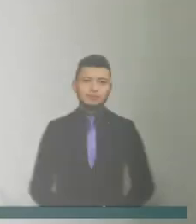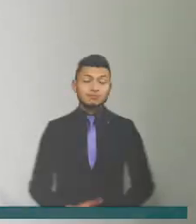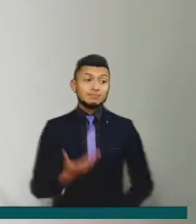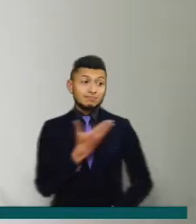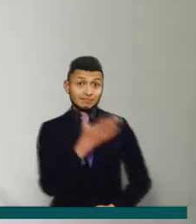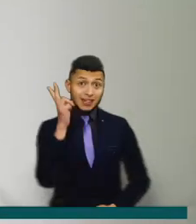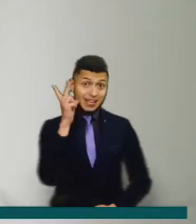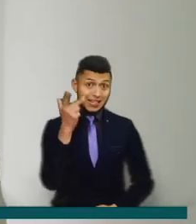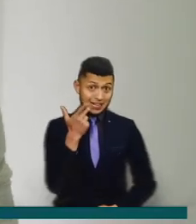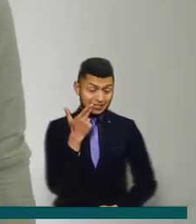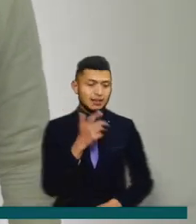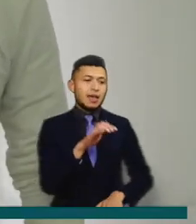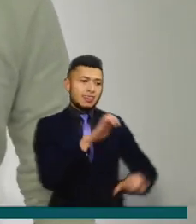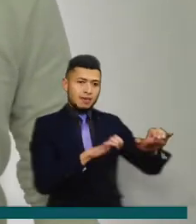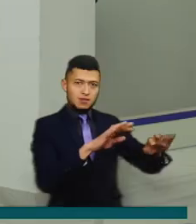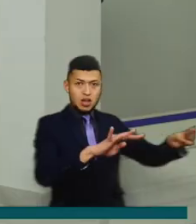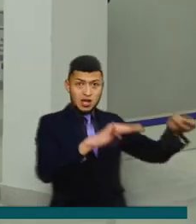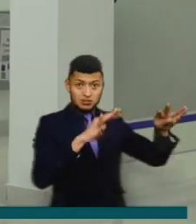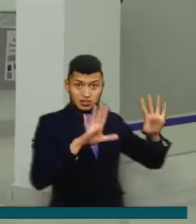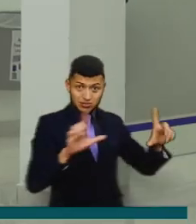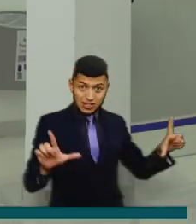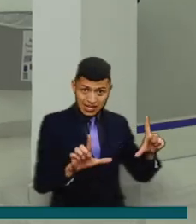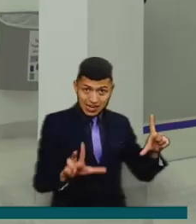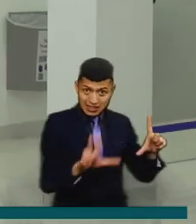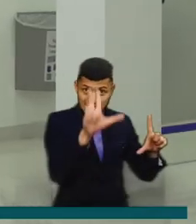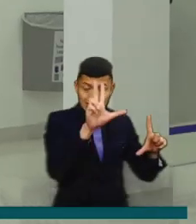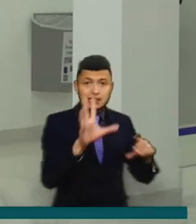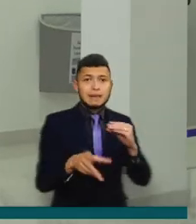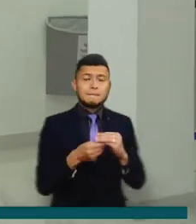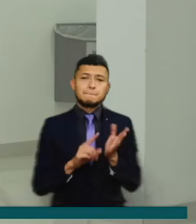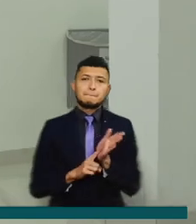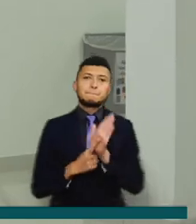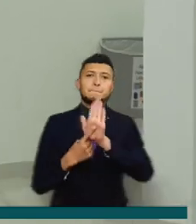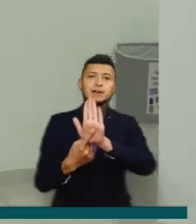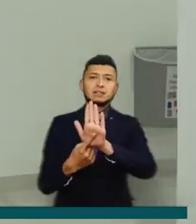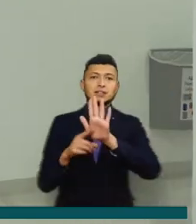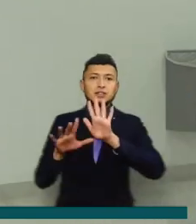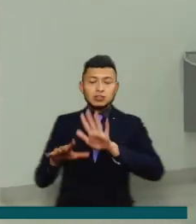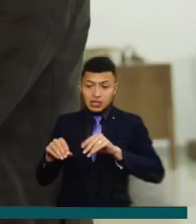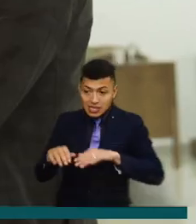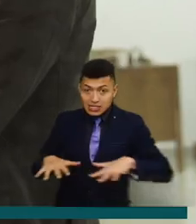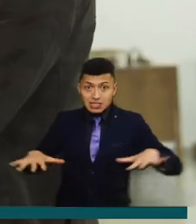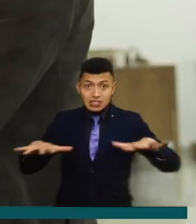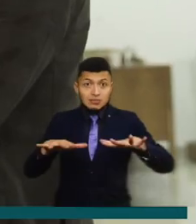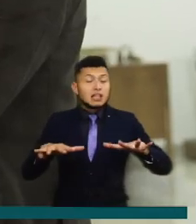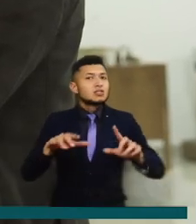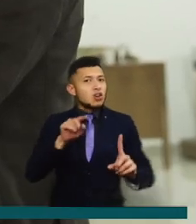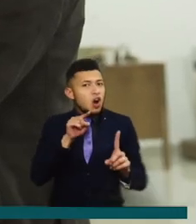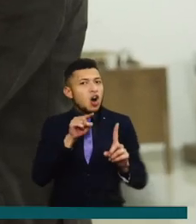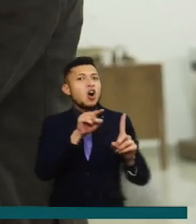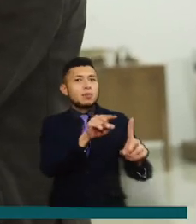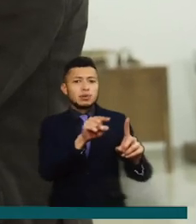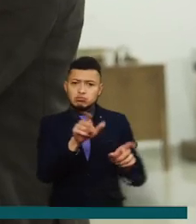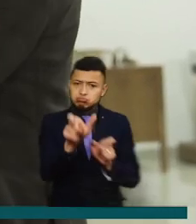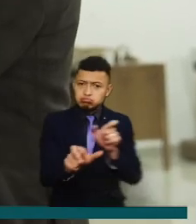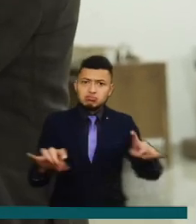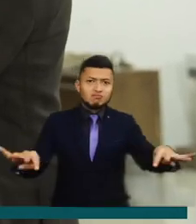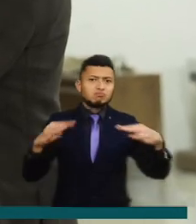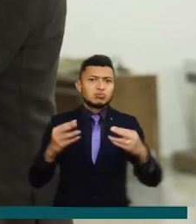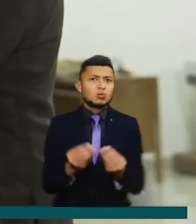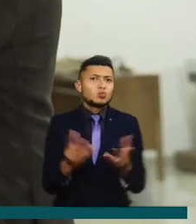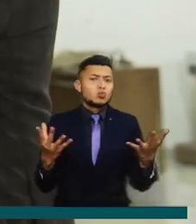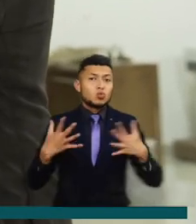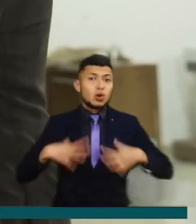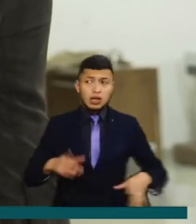Cristian Briceño es, además del defensor de audiencias del Canal 13, el presentador de este espacio diseñado para todo tipo de